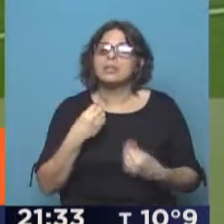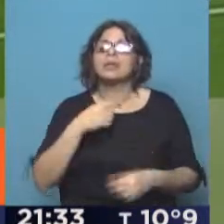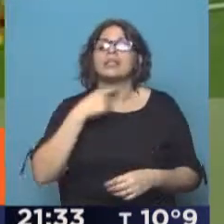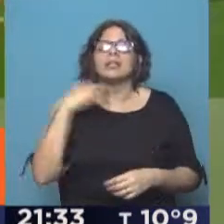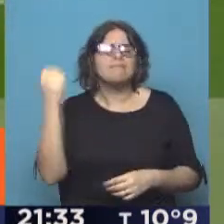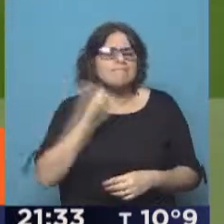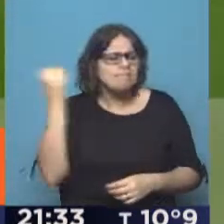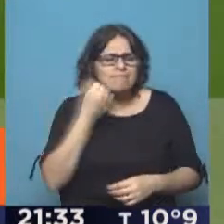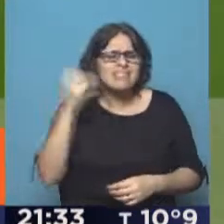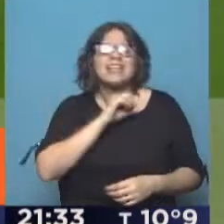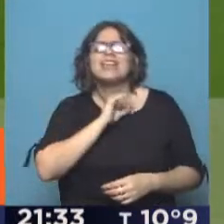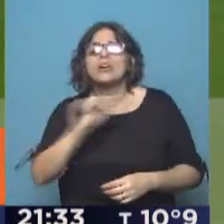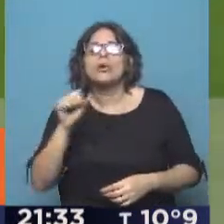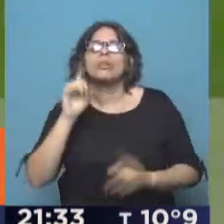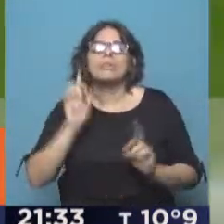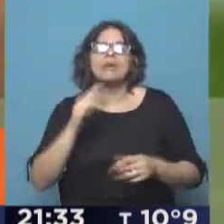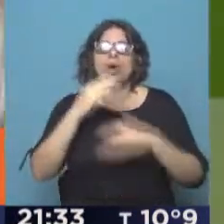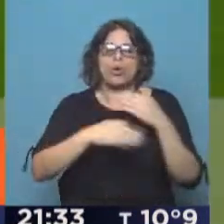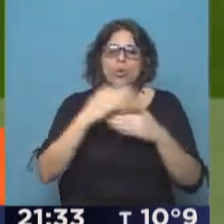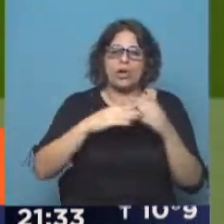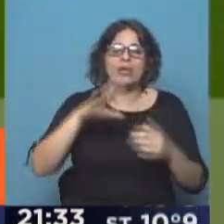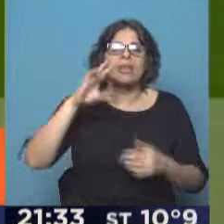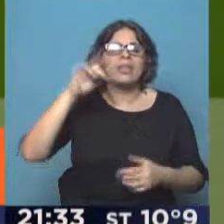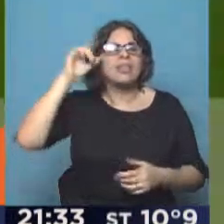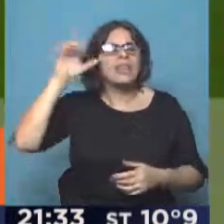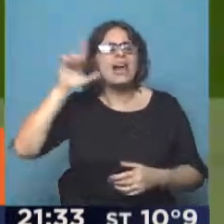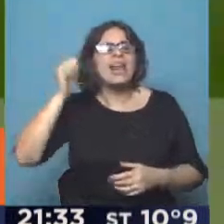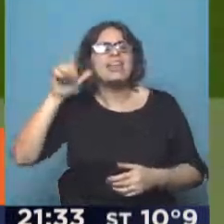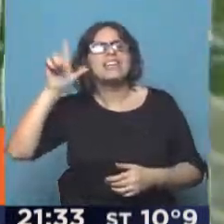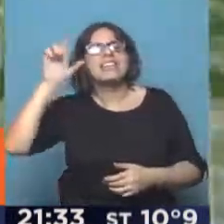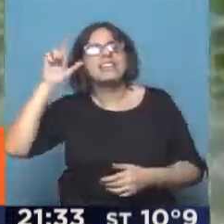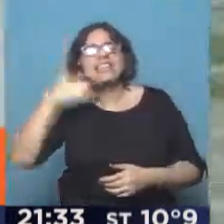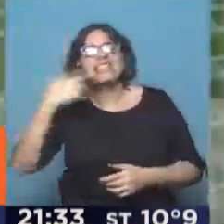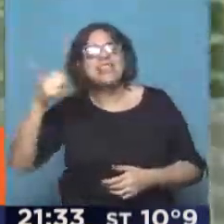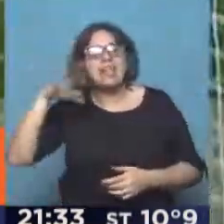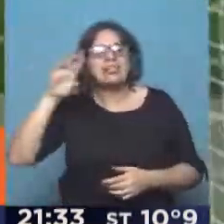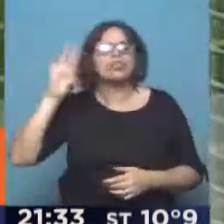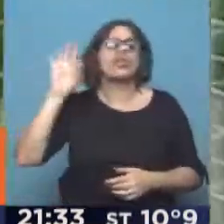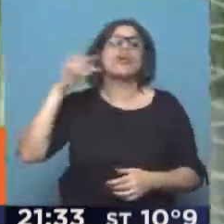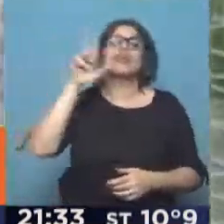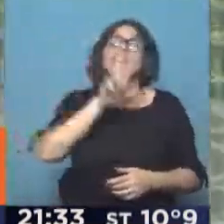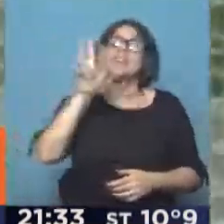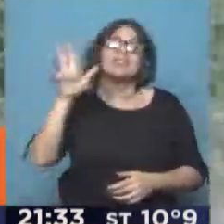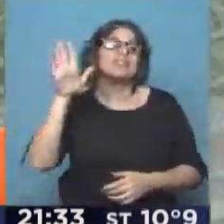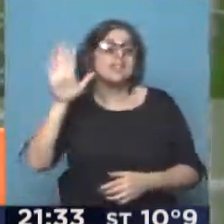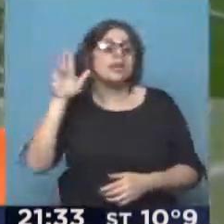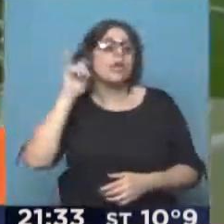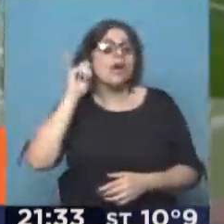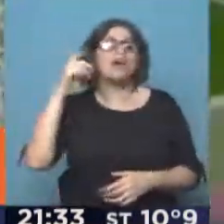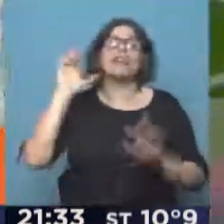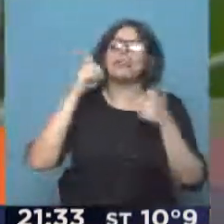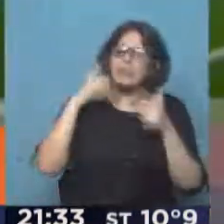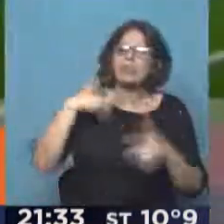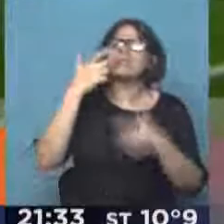gol y lo hizo. Aquí está el propio, el de D'Alessandro, con 35 años, disfruta del fútbol, se ríe,